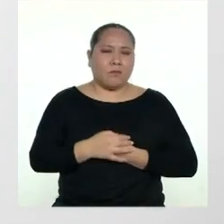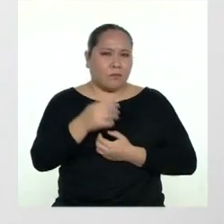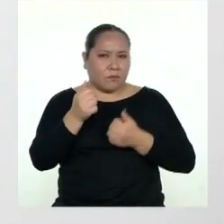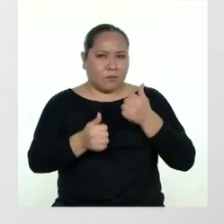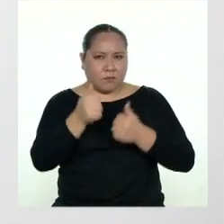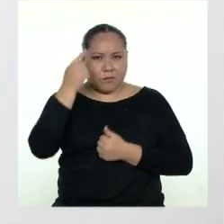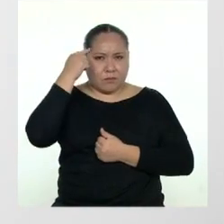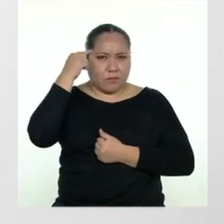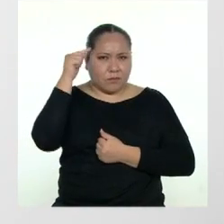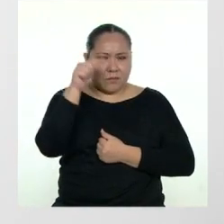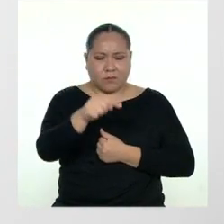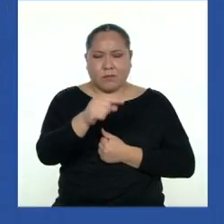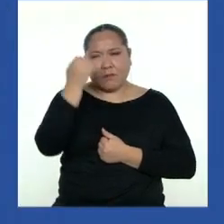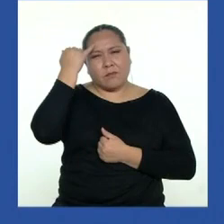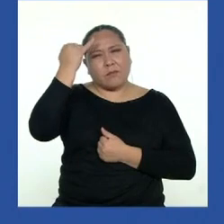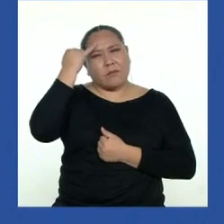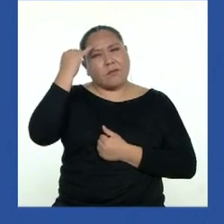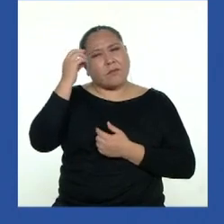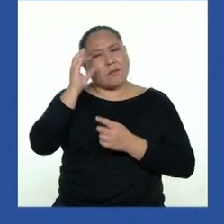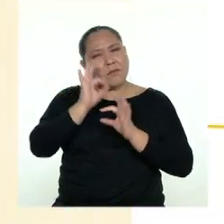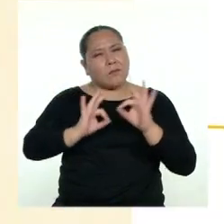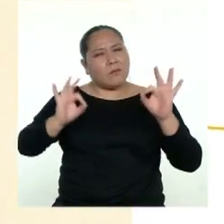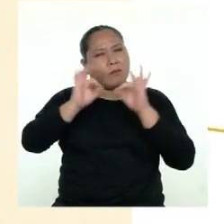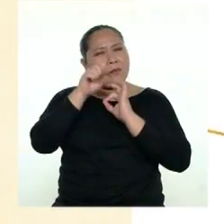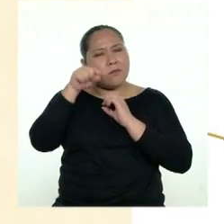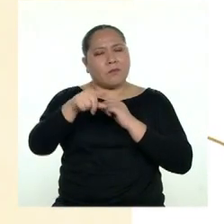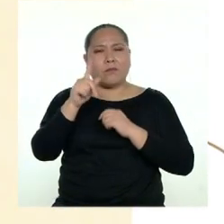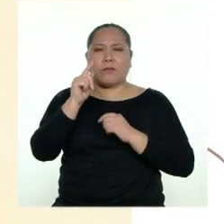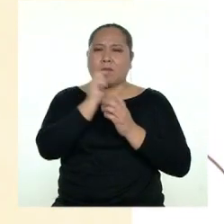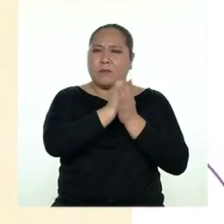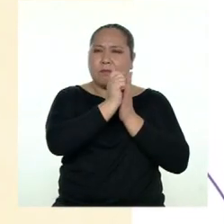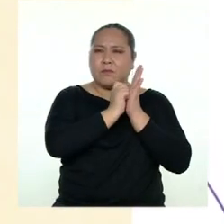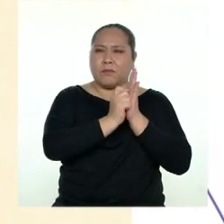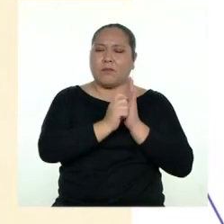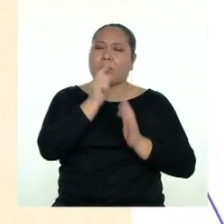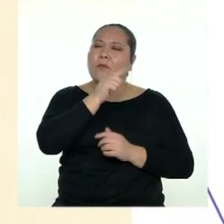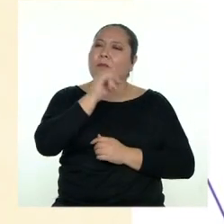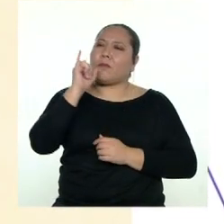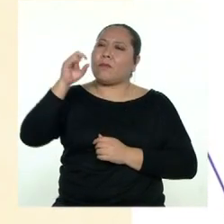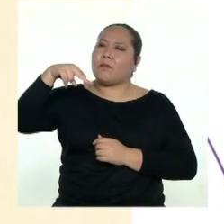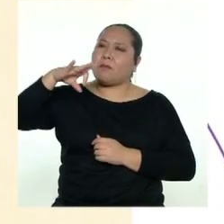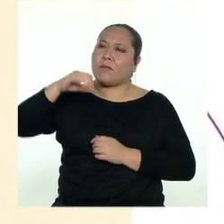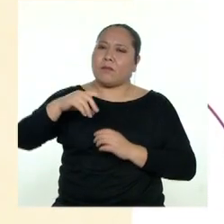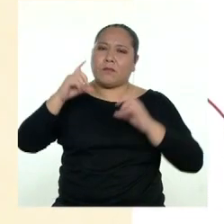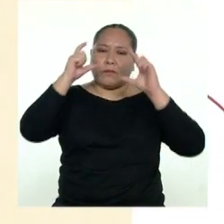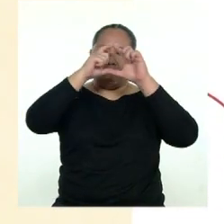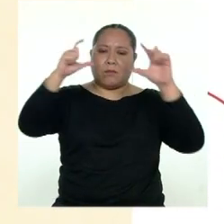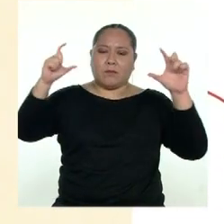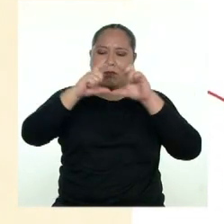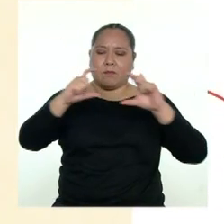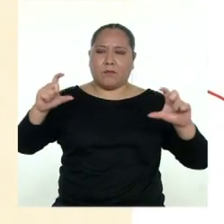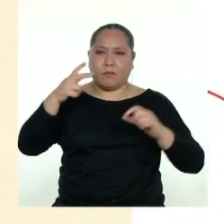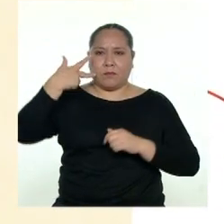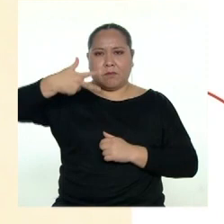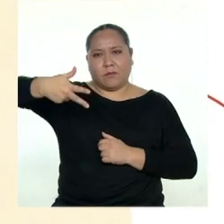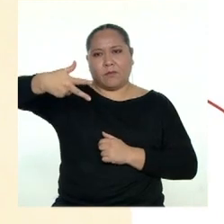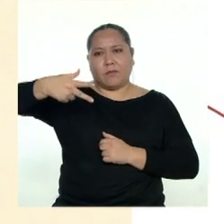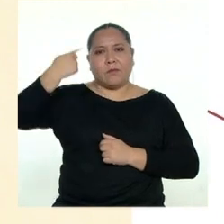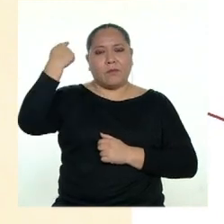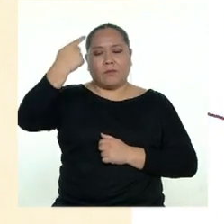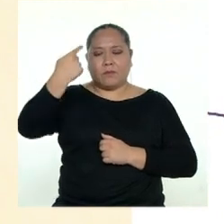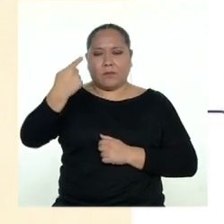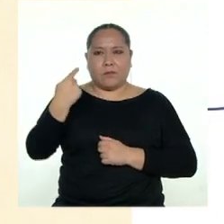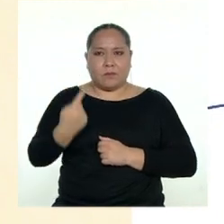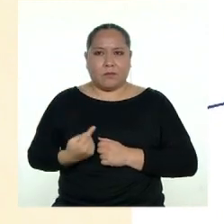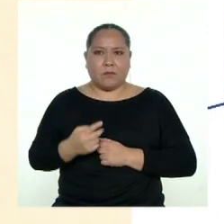que es la idea principal del texto? Veamos, la infografía está dividida en tres bloques y cada uno de